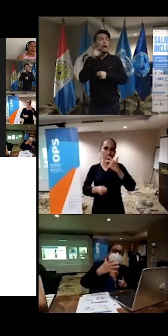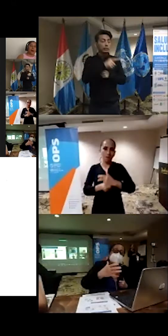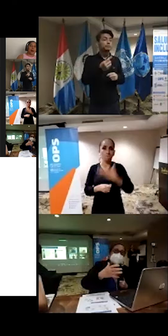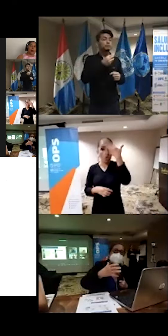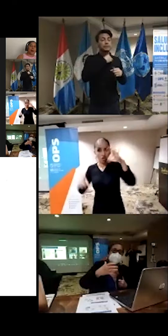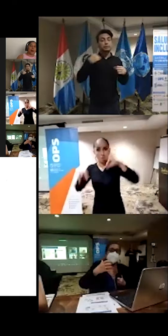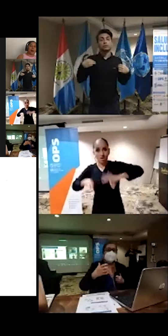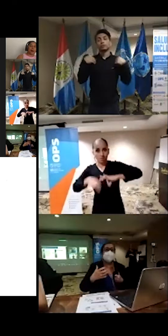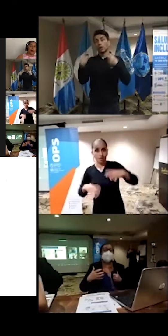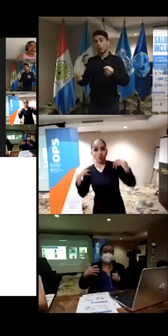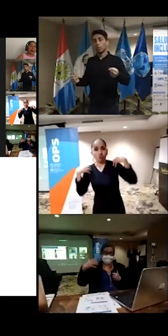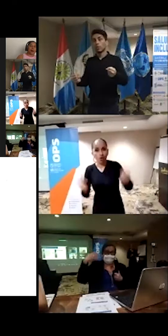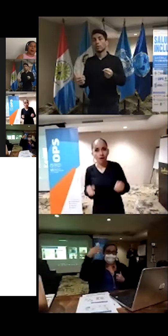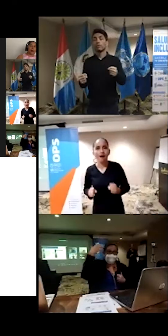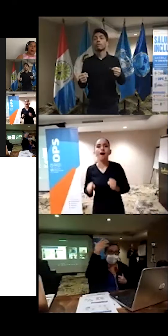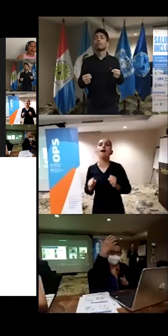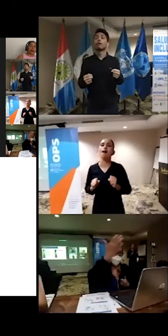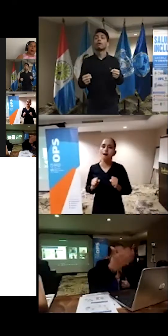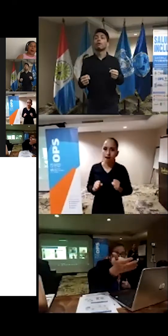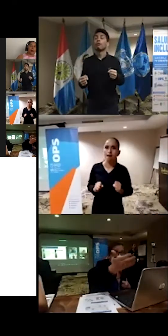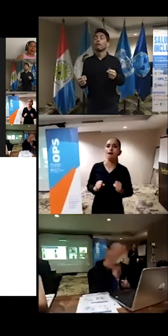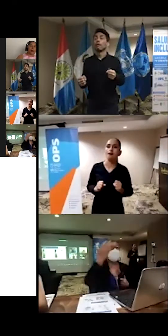de Salud Pública ha